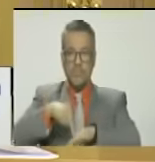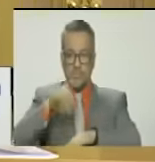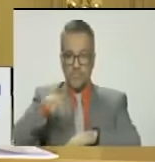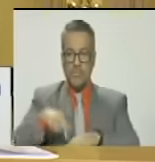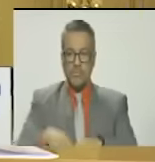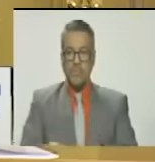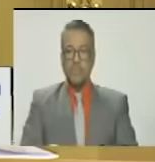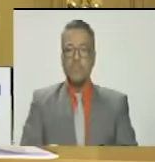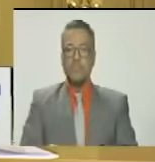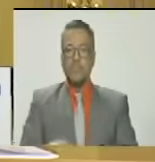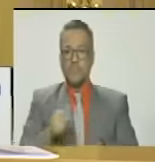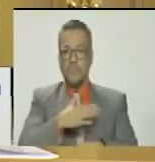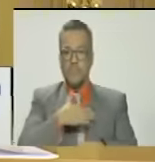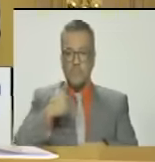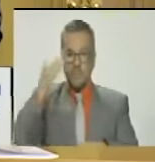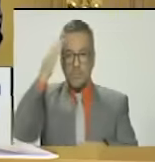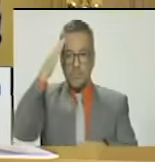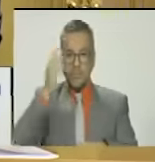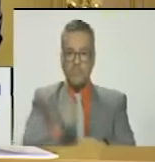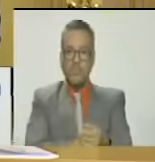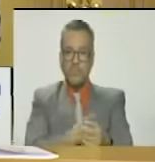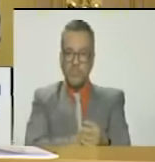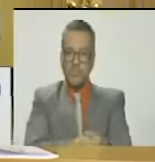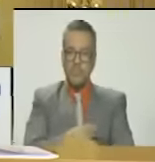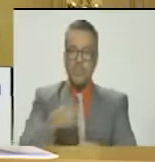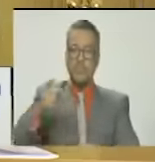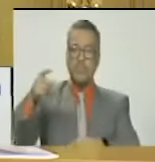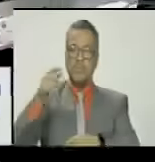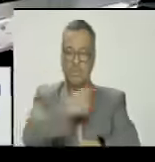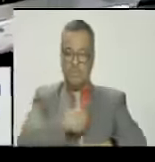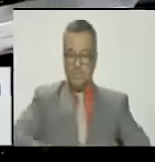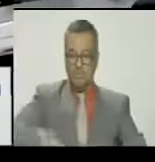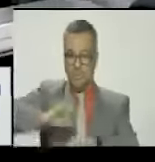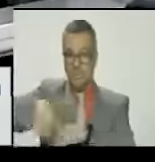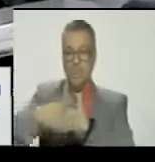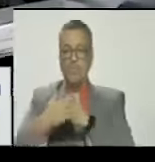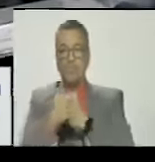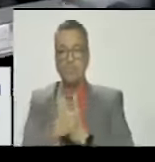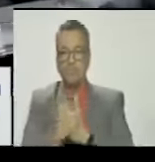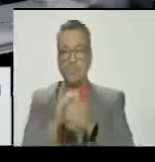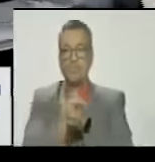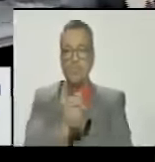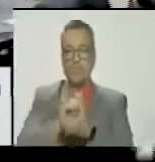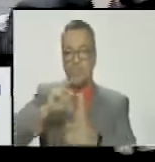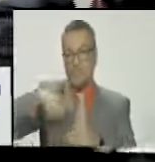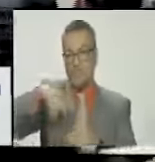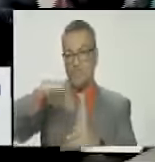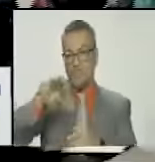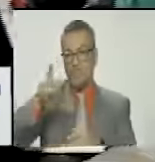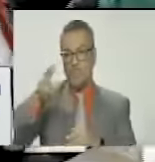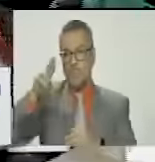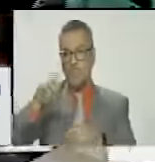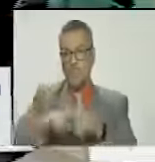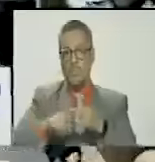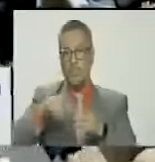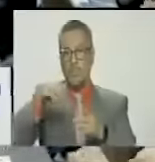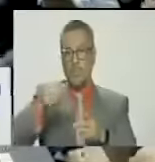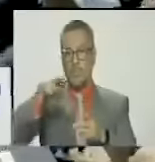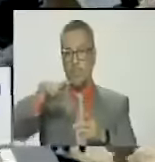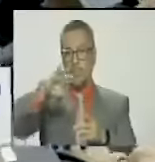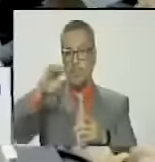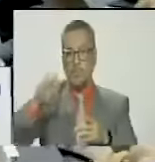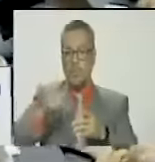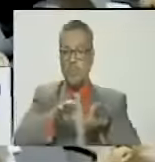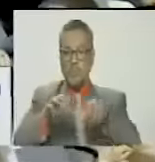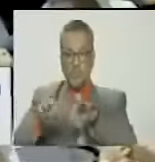Nacional. Quiero reconocerle al hermano presidente Jorge Rodríguez, al compañero Pedro Infante, a la compañera América Pérez,